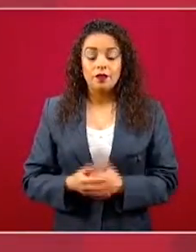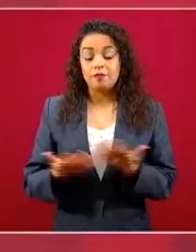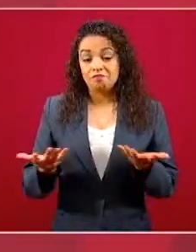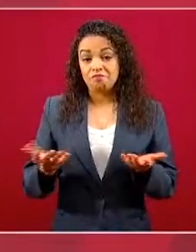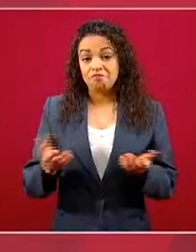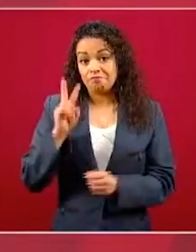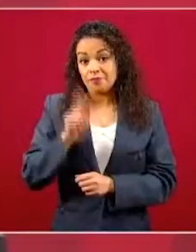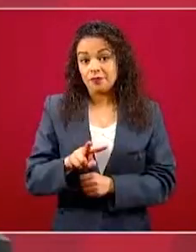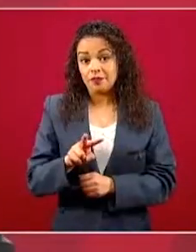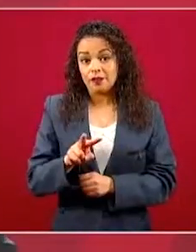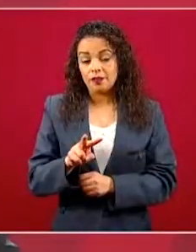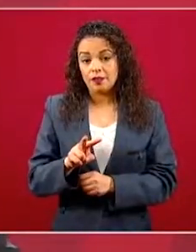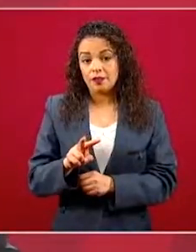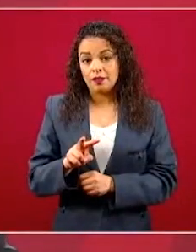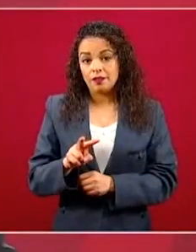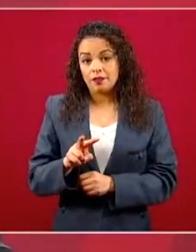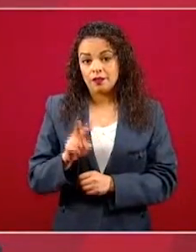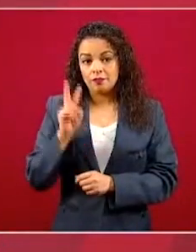pretensión